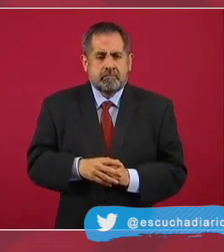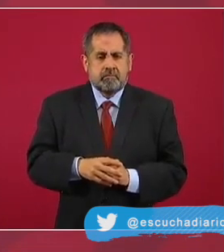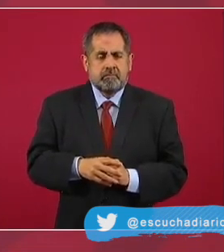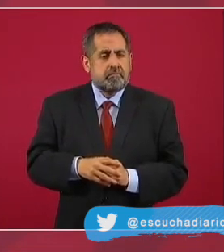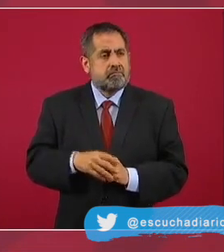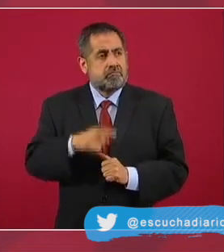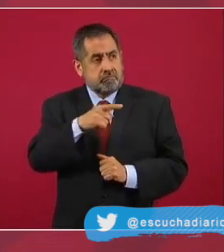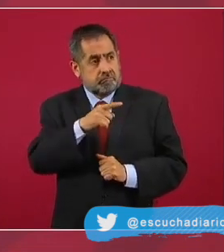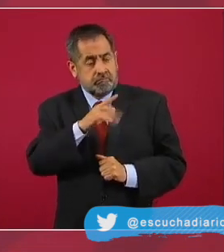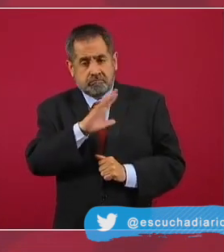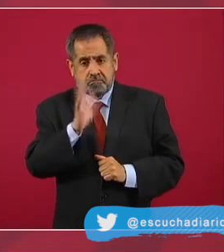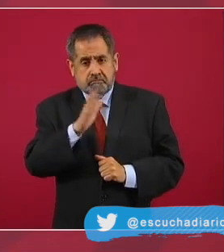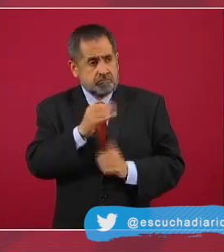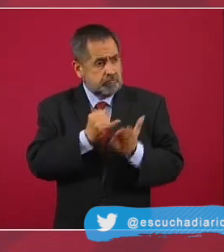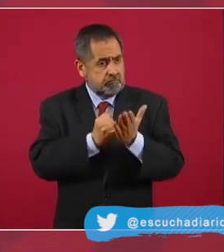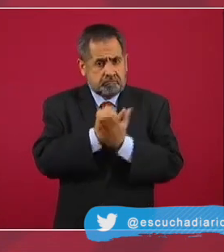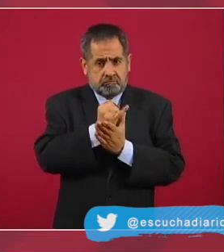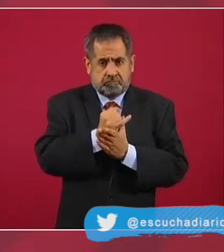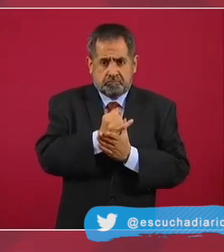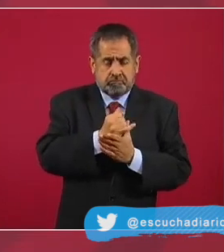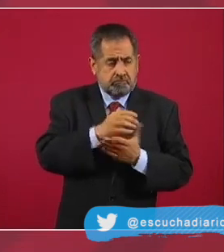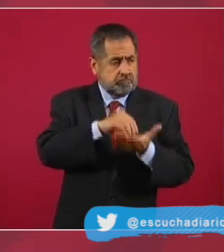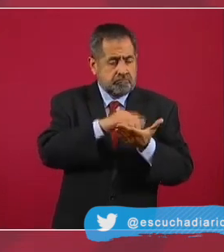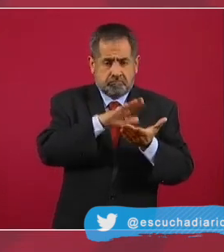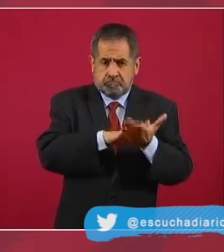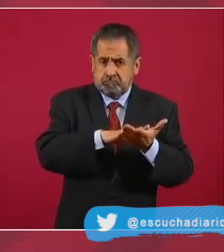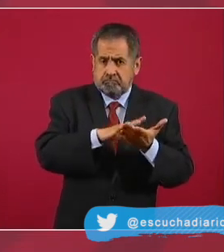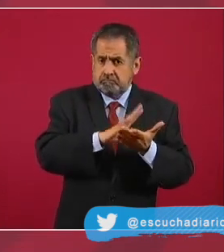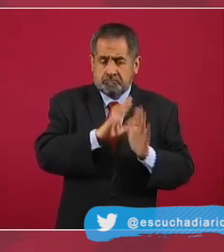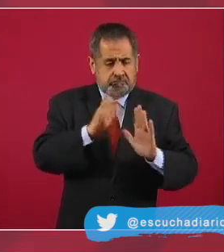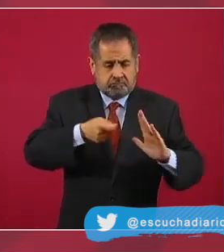y hubo una resolución que tomaron